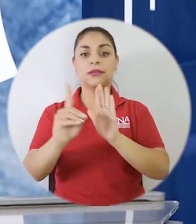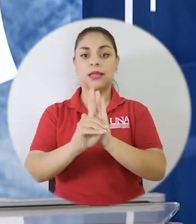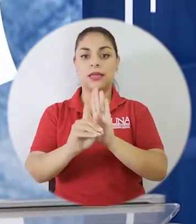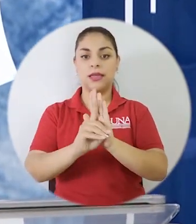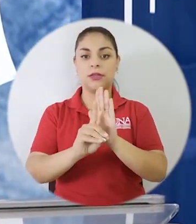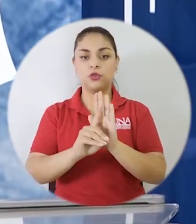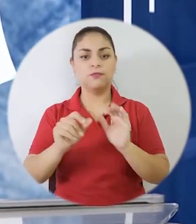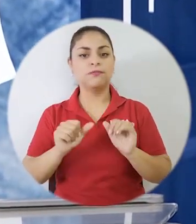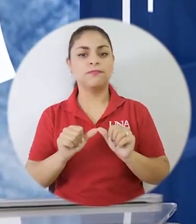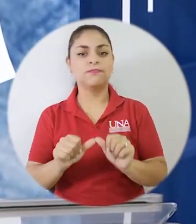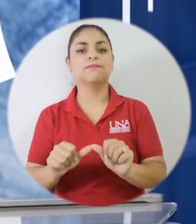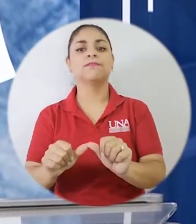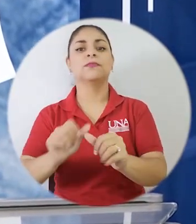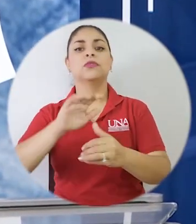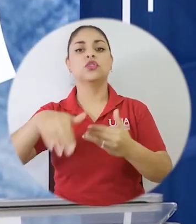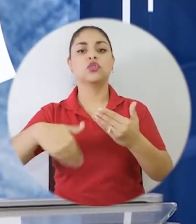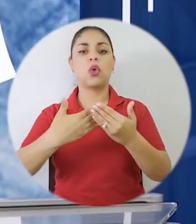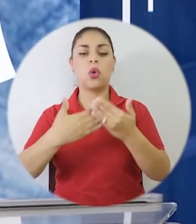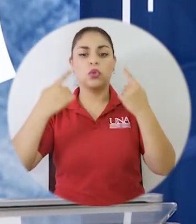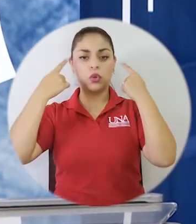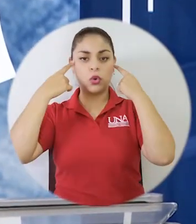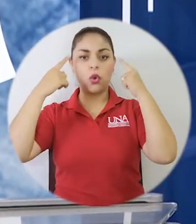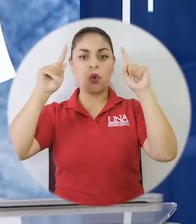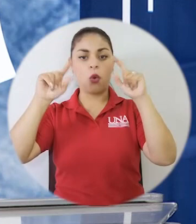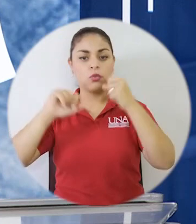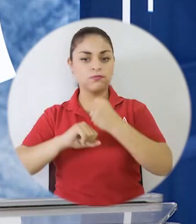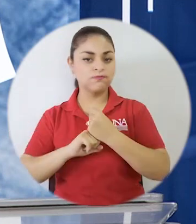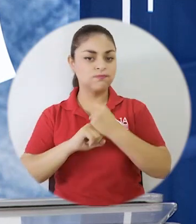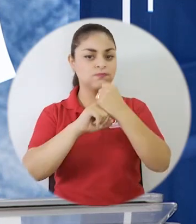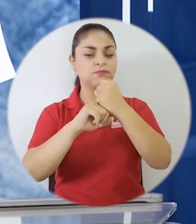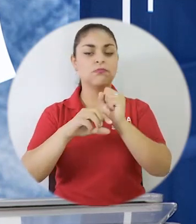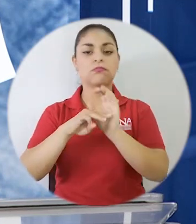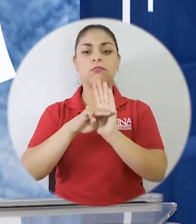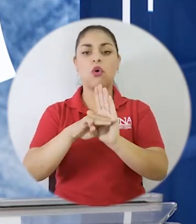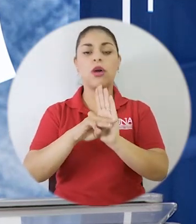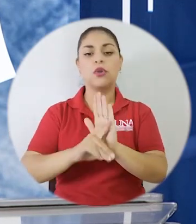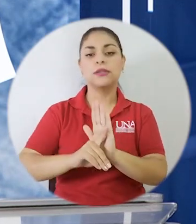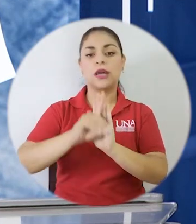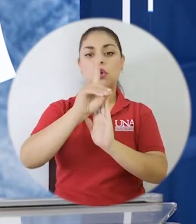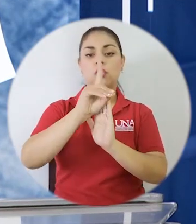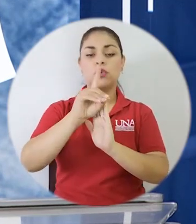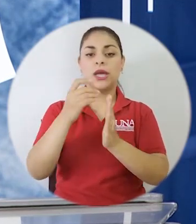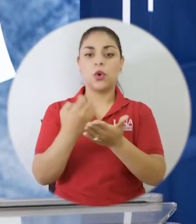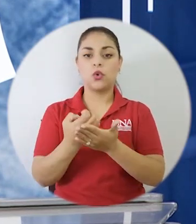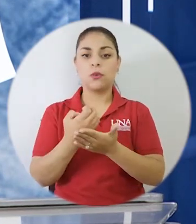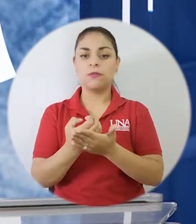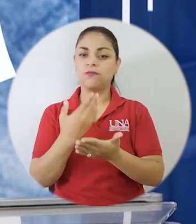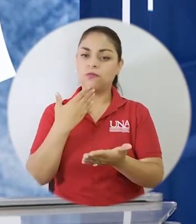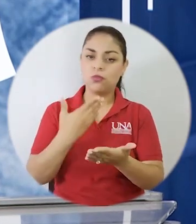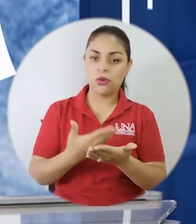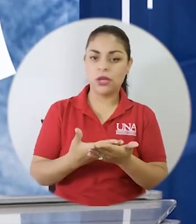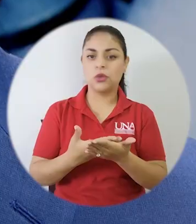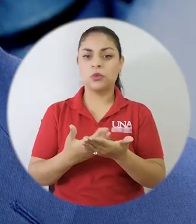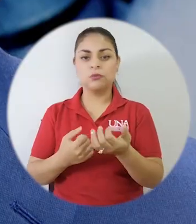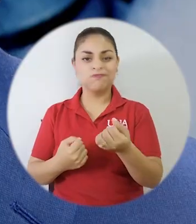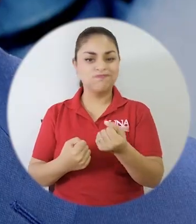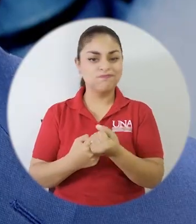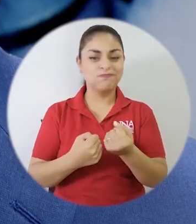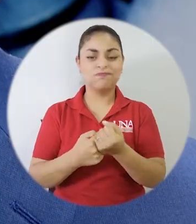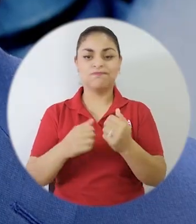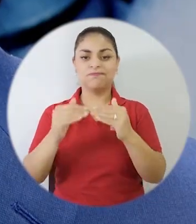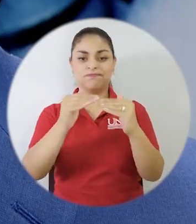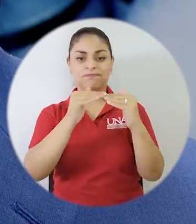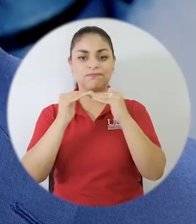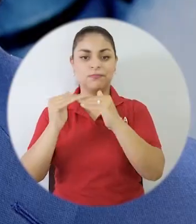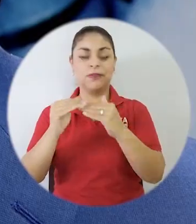el mantenimiento de todos estos logros, ¿verdad?, sustentados en un modelo de desarrollo económico viable, sustentable,